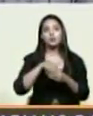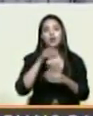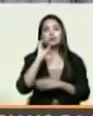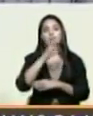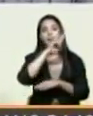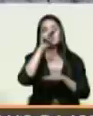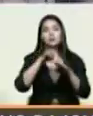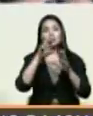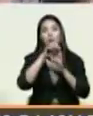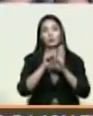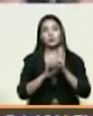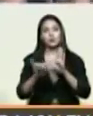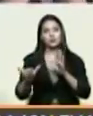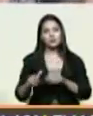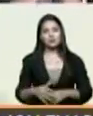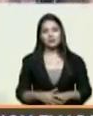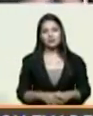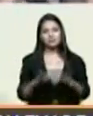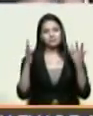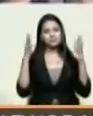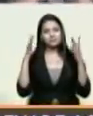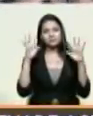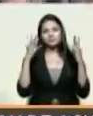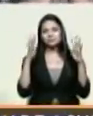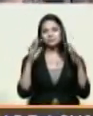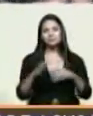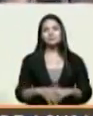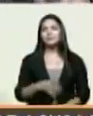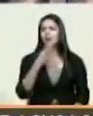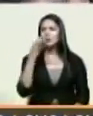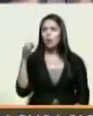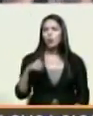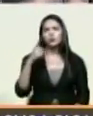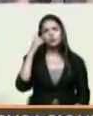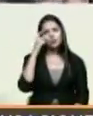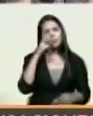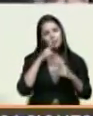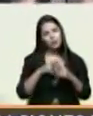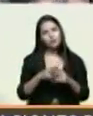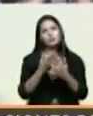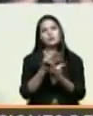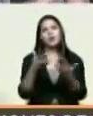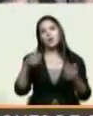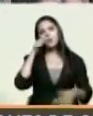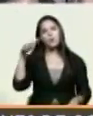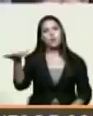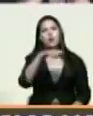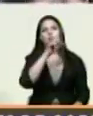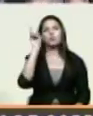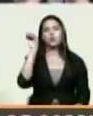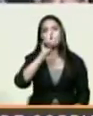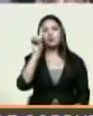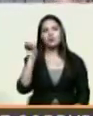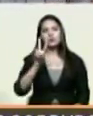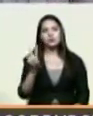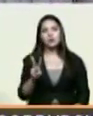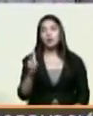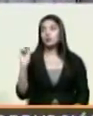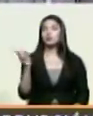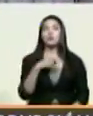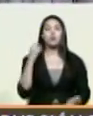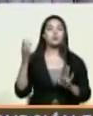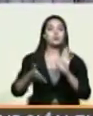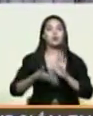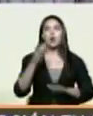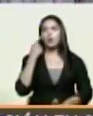Asamblea Nacional Constituyente. Un día realmente para honrar al pueblo venezolano que salió, como lo